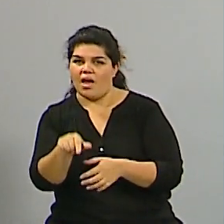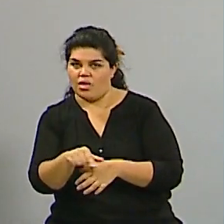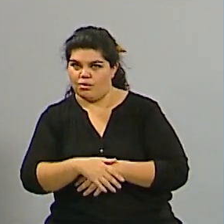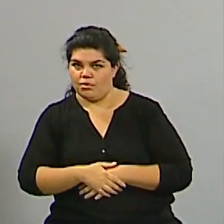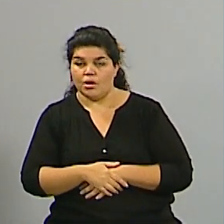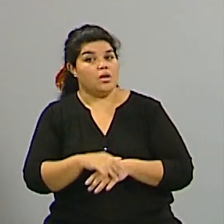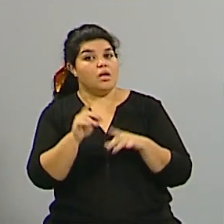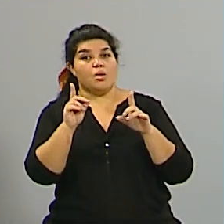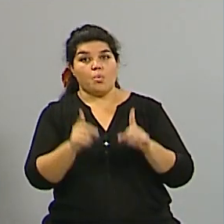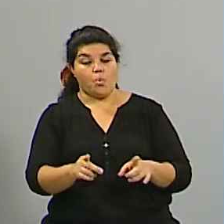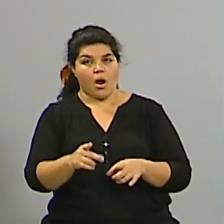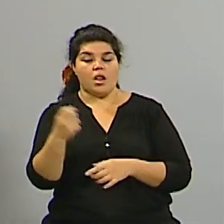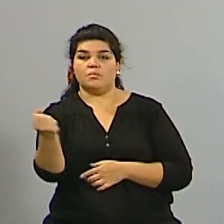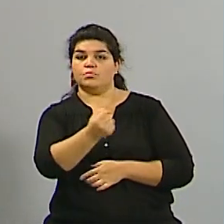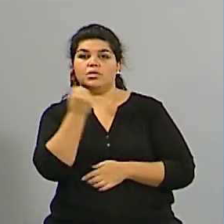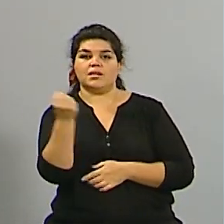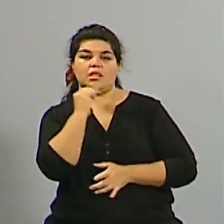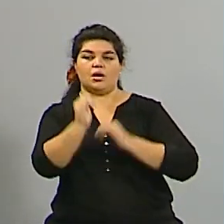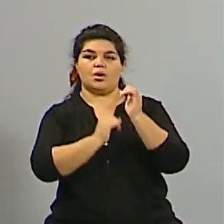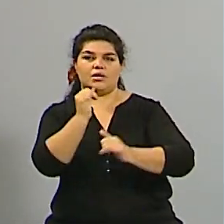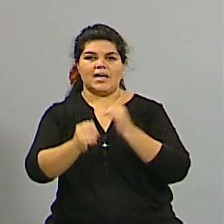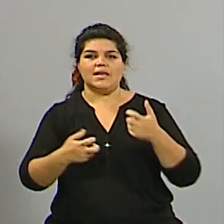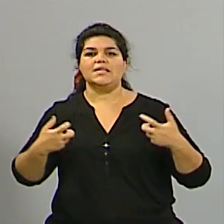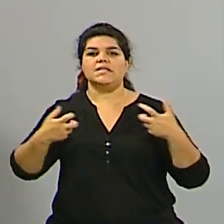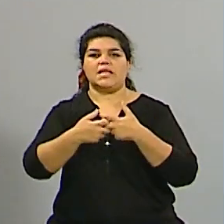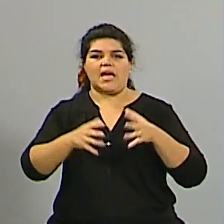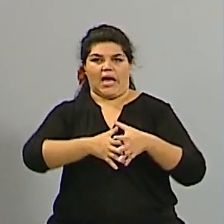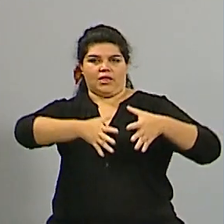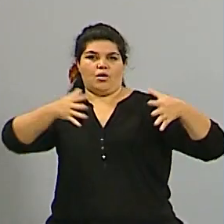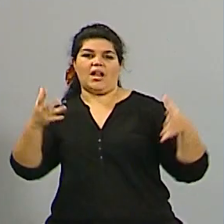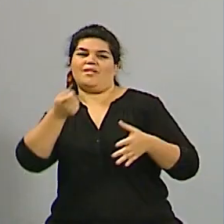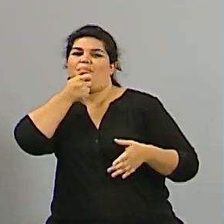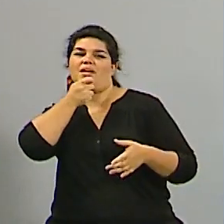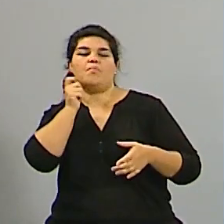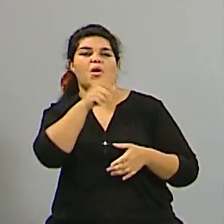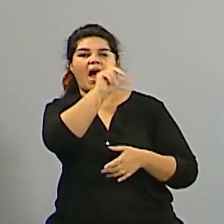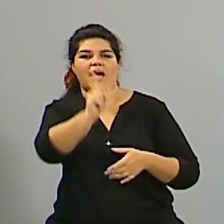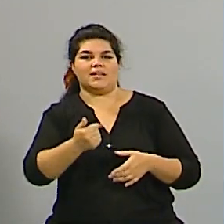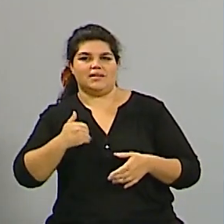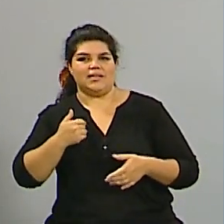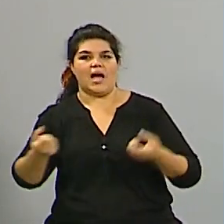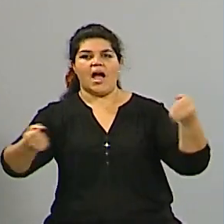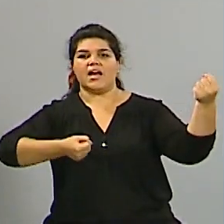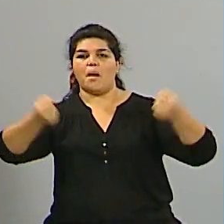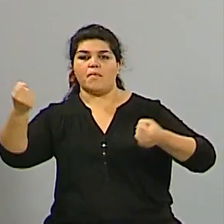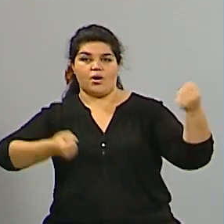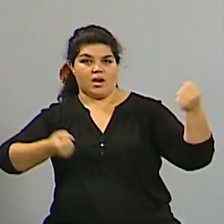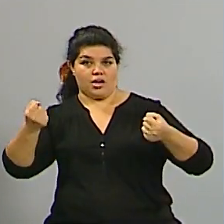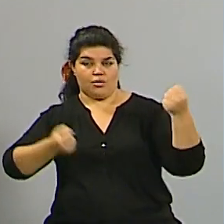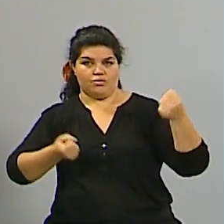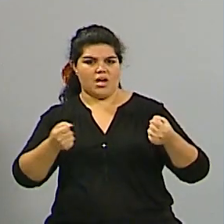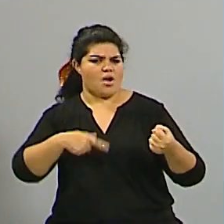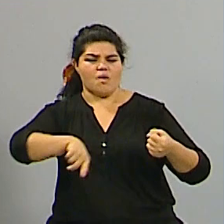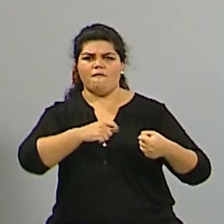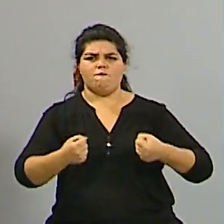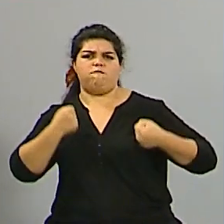cosa sintomática. Los grandes sindicatos, uno podría pensar, camioneros en Argentina, es decir, con un poder de fuego enorme, Ujú. la